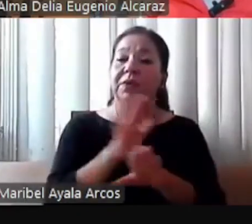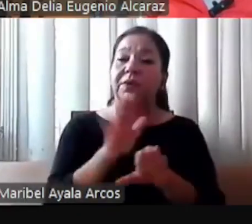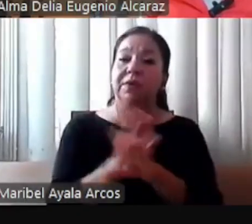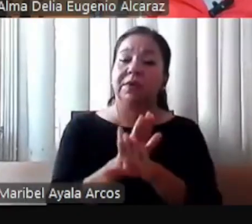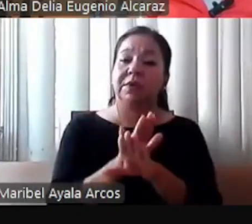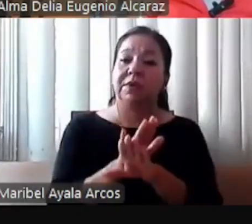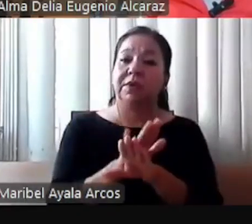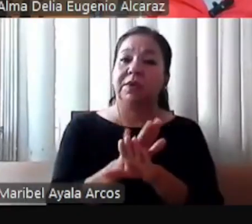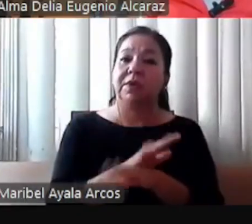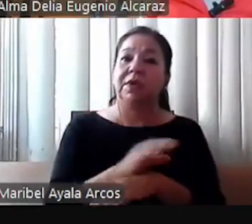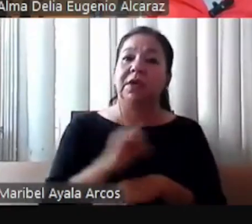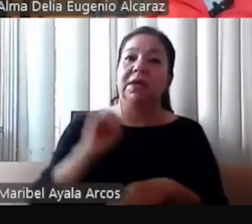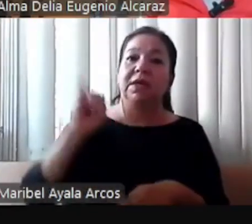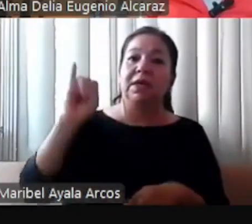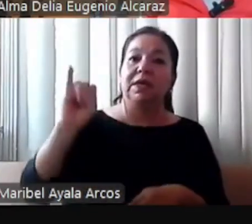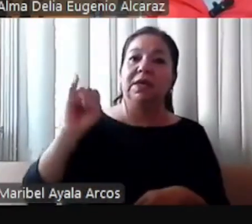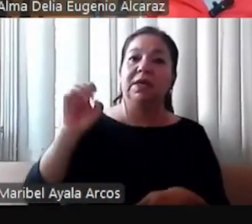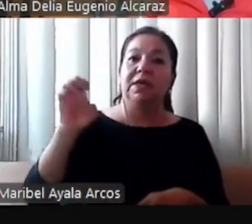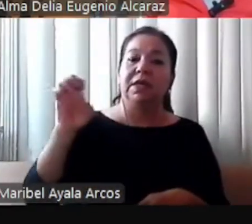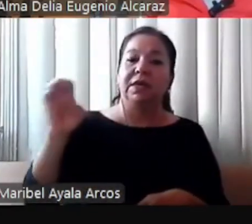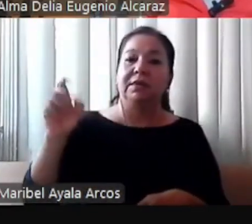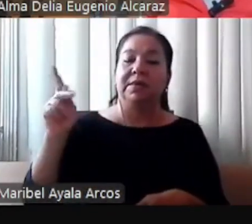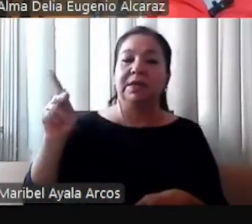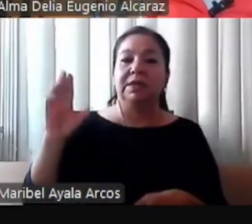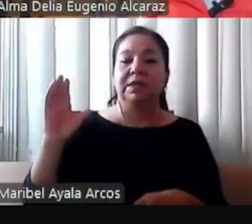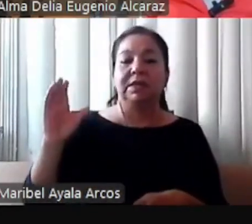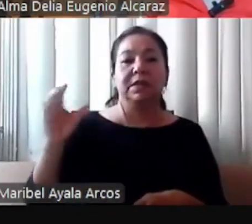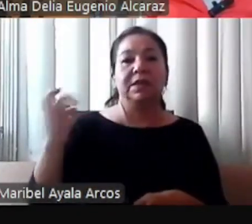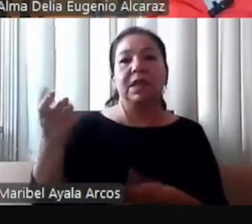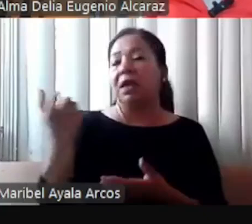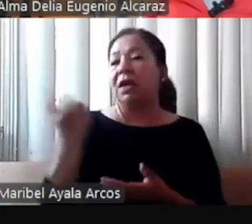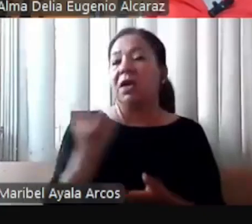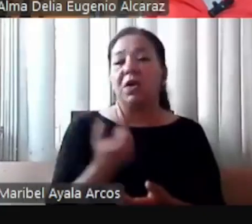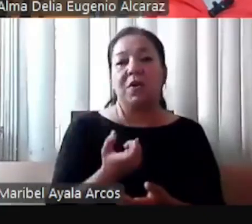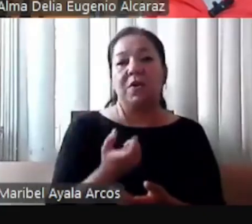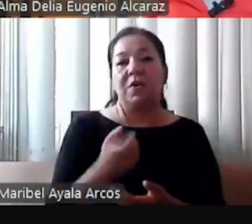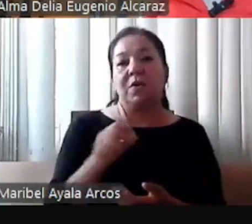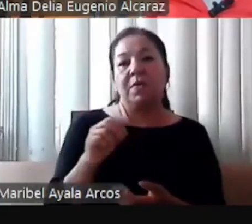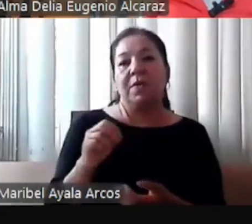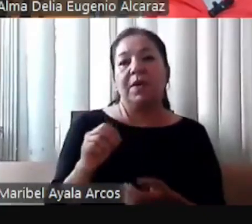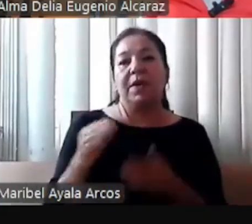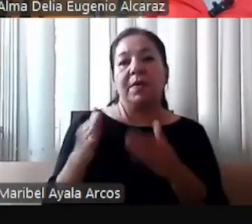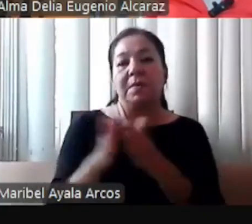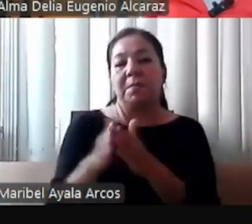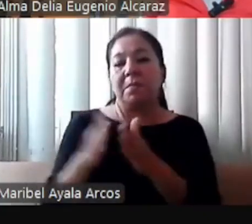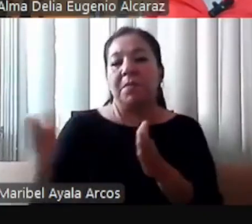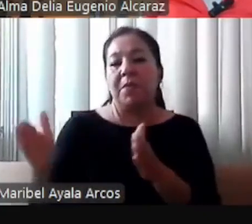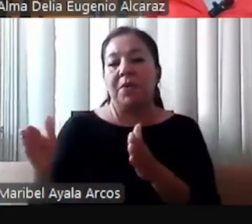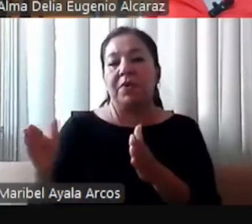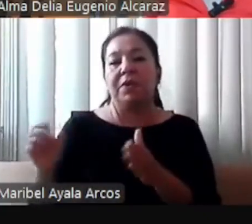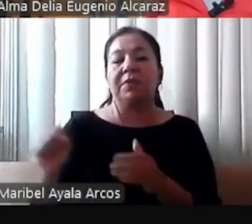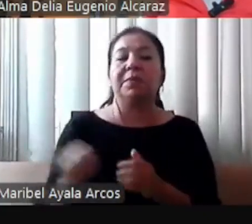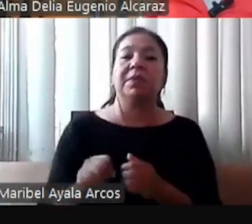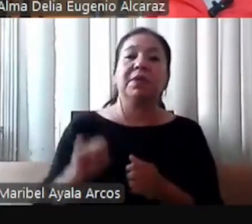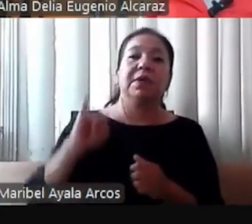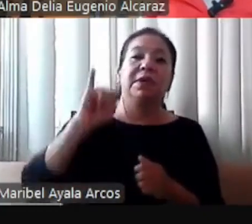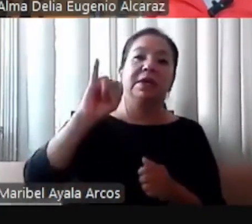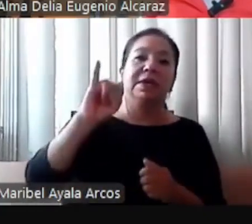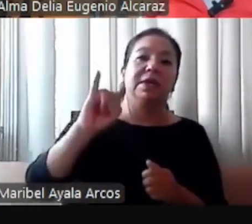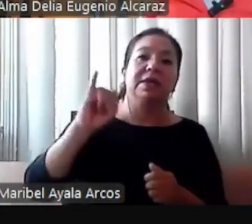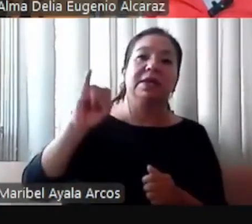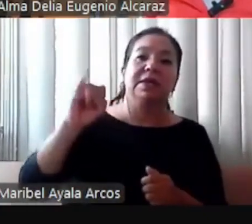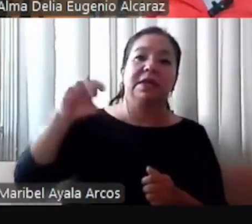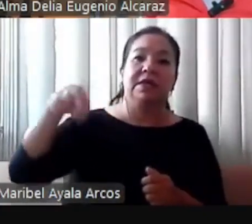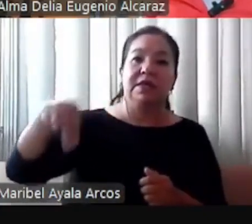mandate al Instituto Electoral Local la suspensión temporal del cobro y ejecución de las sanciones impuestas por el INE hasta en tanto concluya